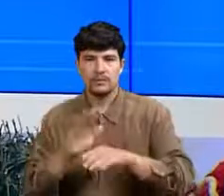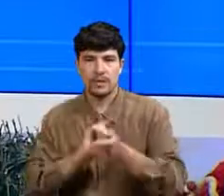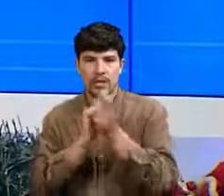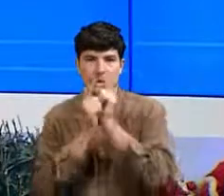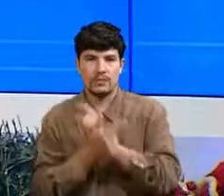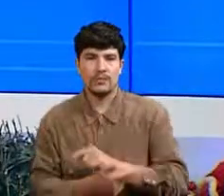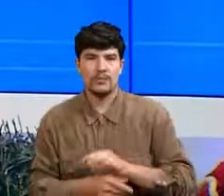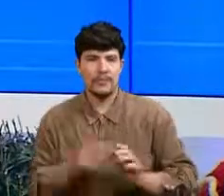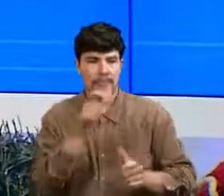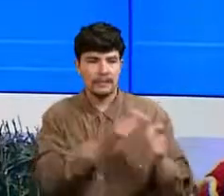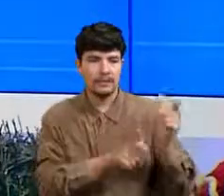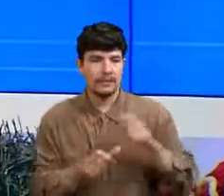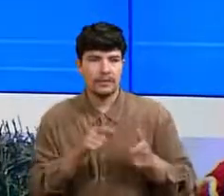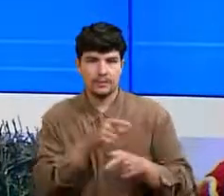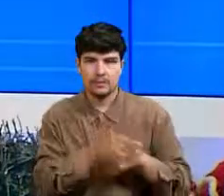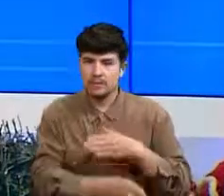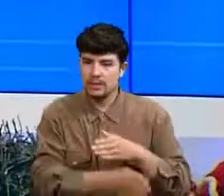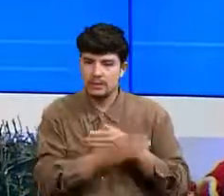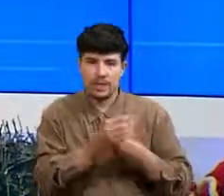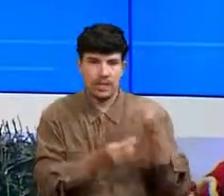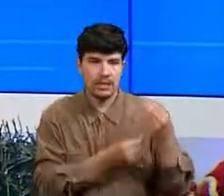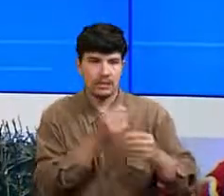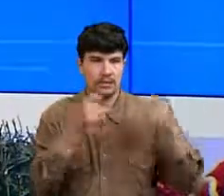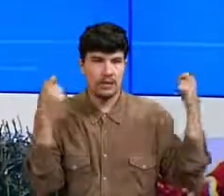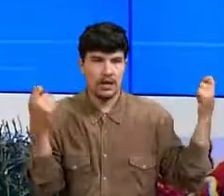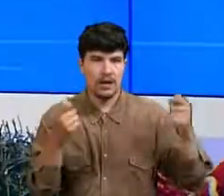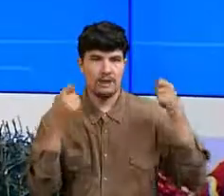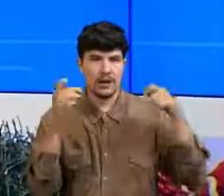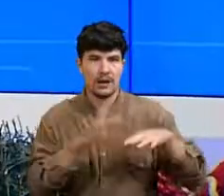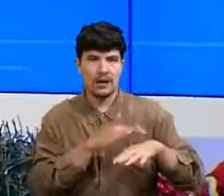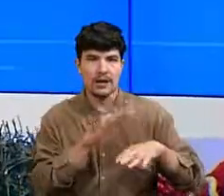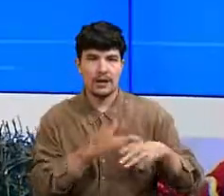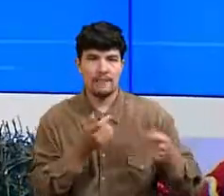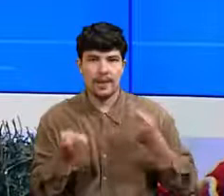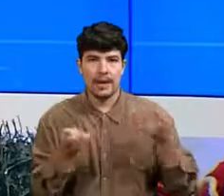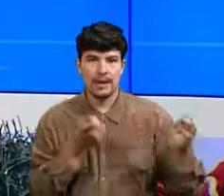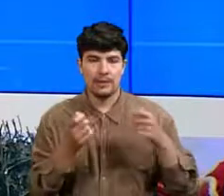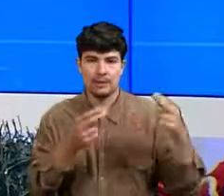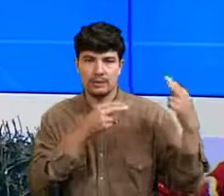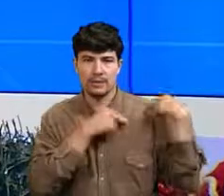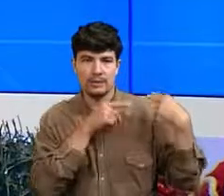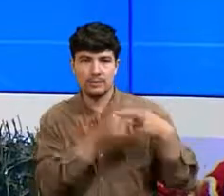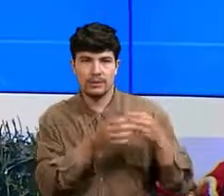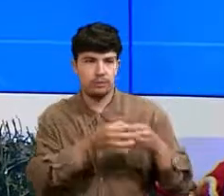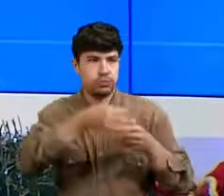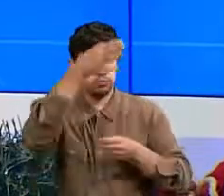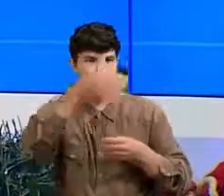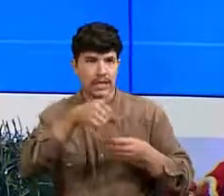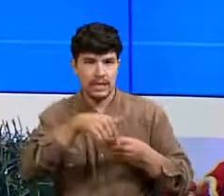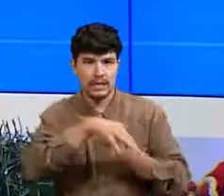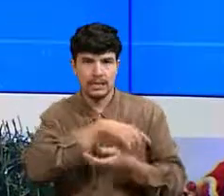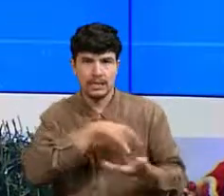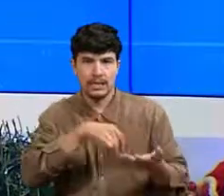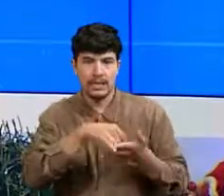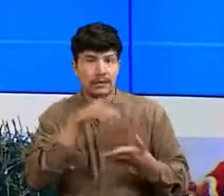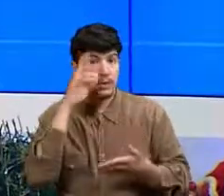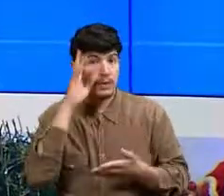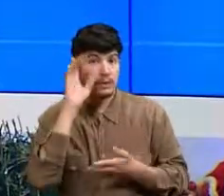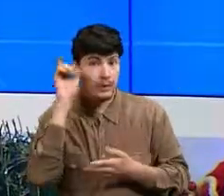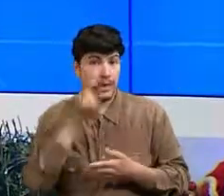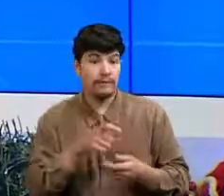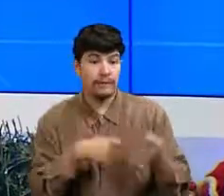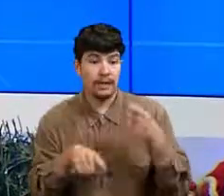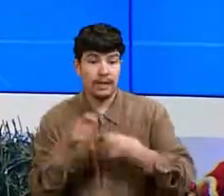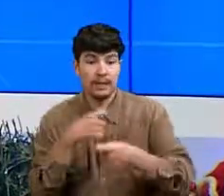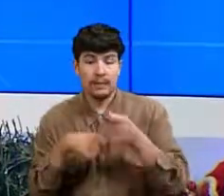Y de otra parte, autoridades continúan haciendo campañas de sensibilización para el manejo responsable de la pólvora en el departamento de Santander, la cual debe ser